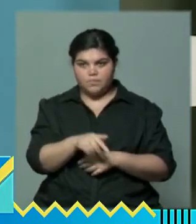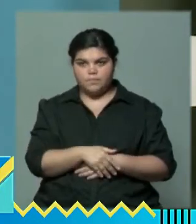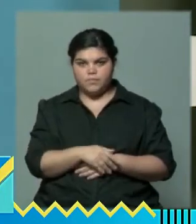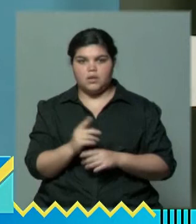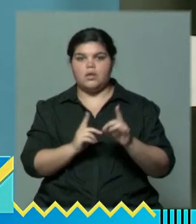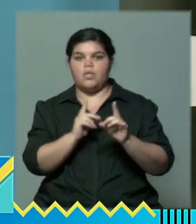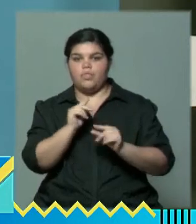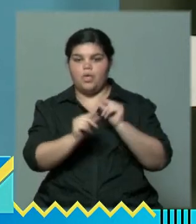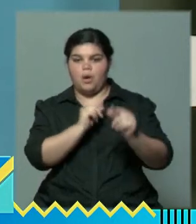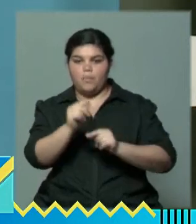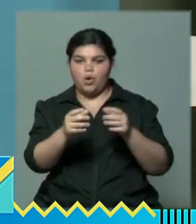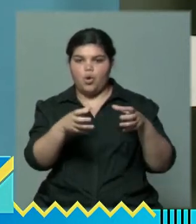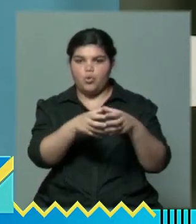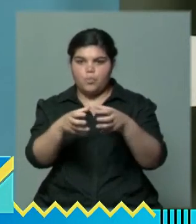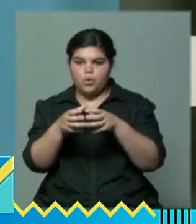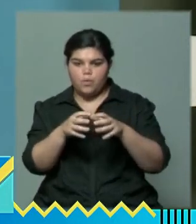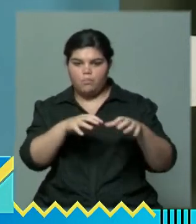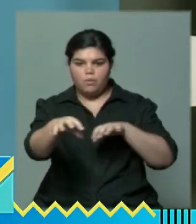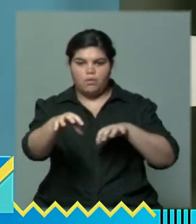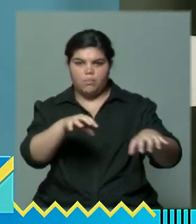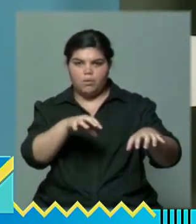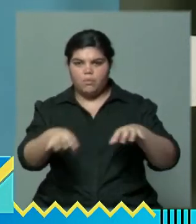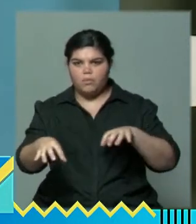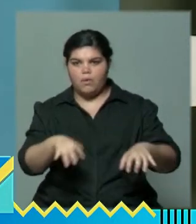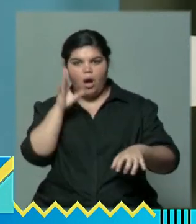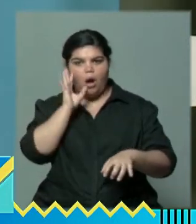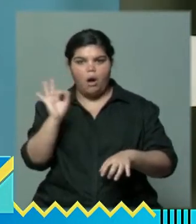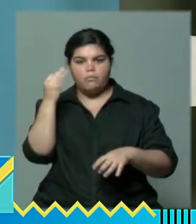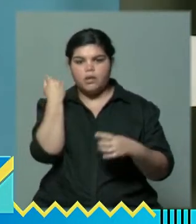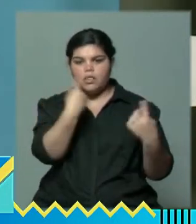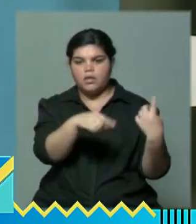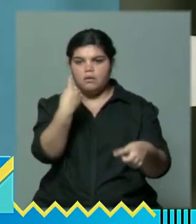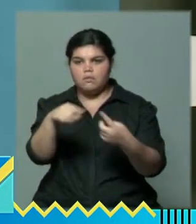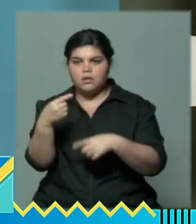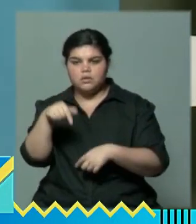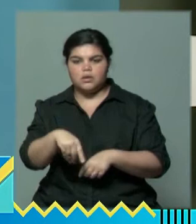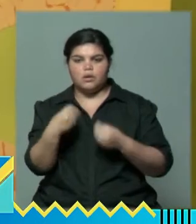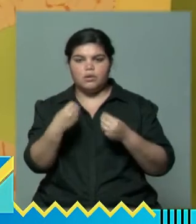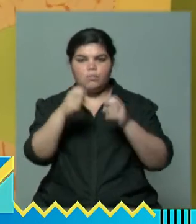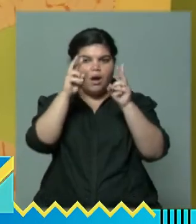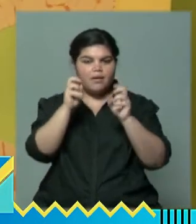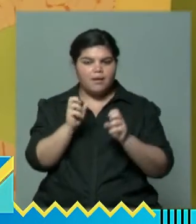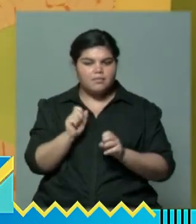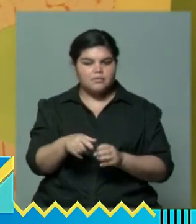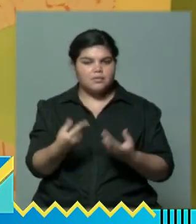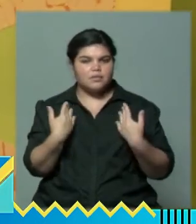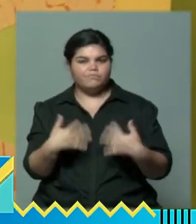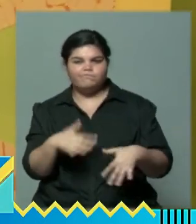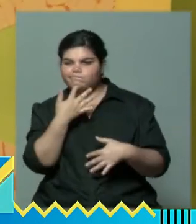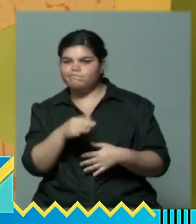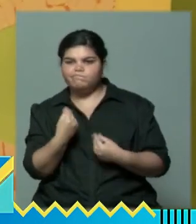fragmentar por ahí los bloques donde algunos piensan de una forma y otros piensan de otra. ¿Qué análisis se puede hacer de eso políticamente?